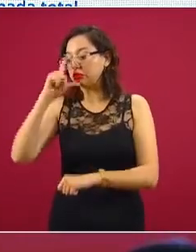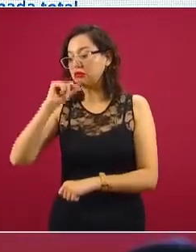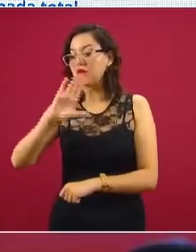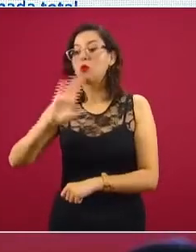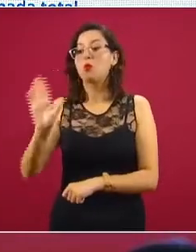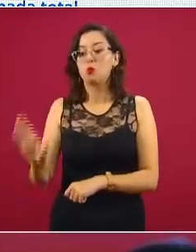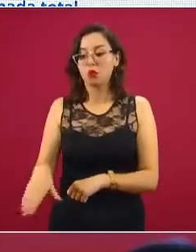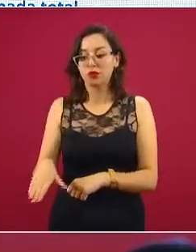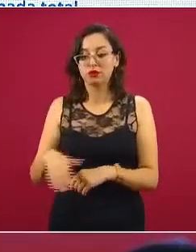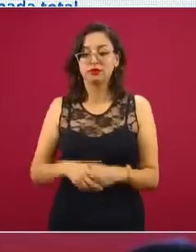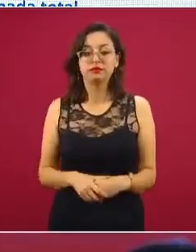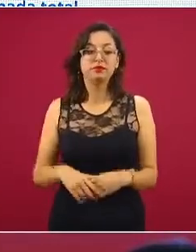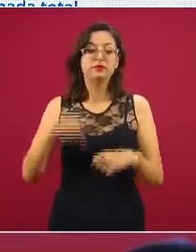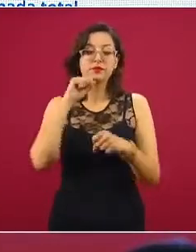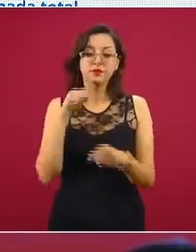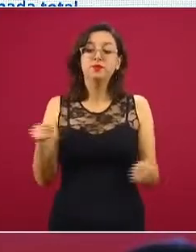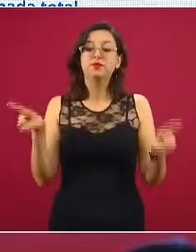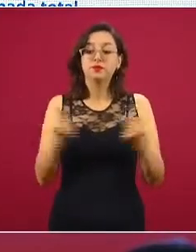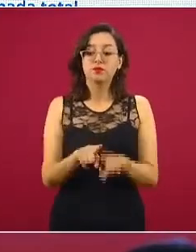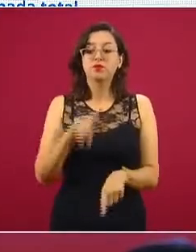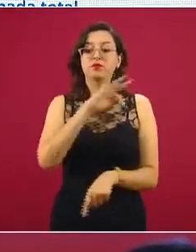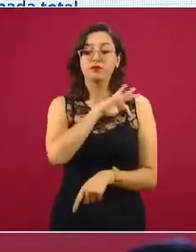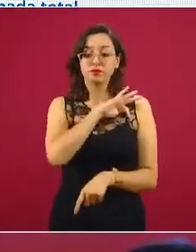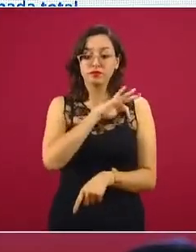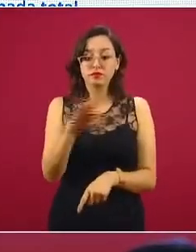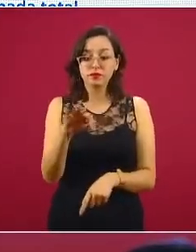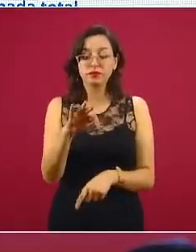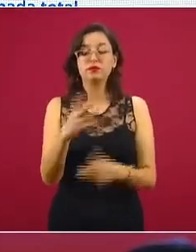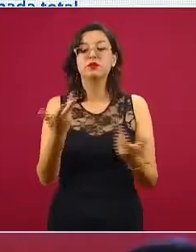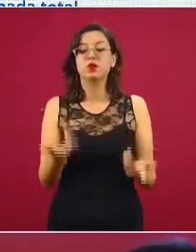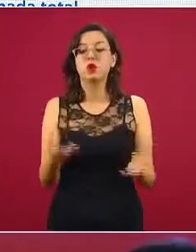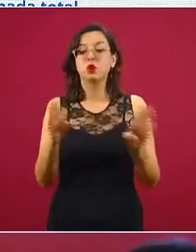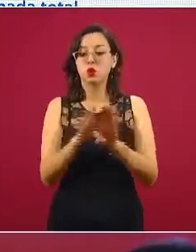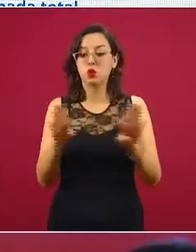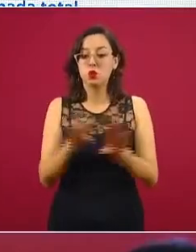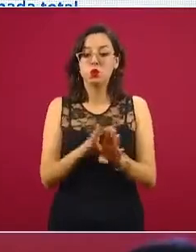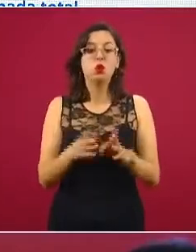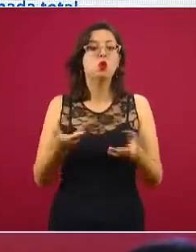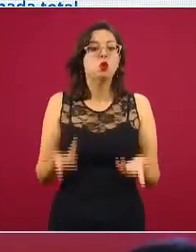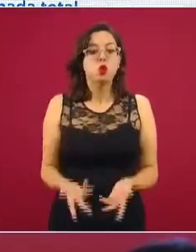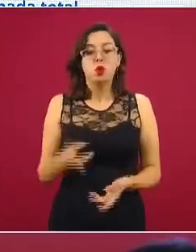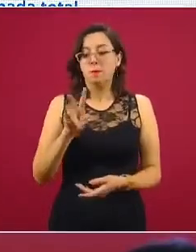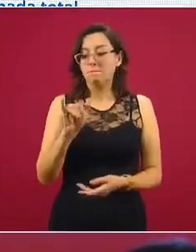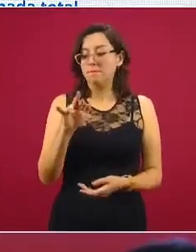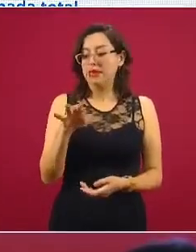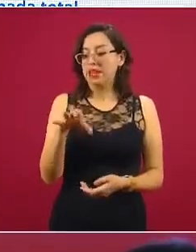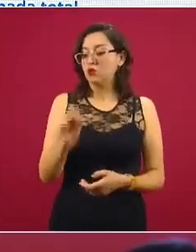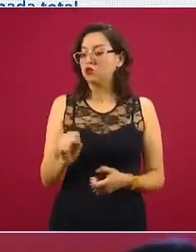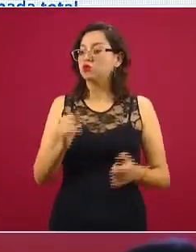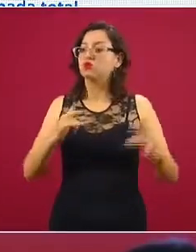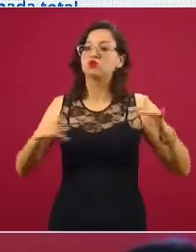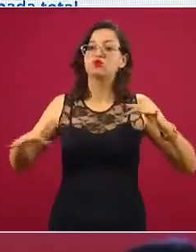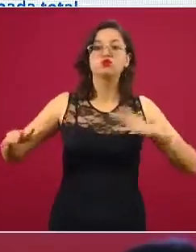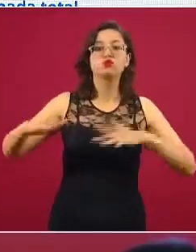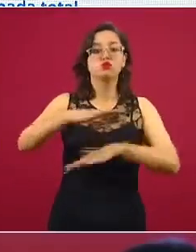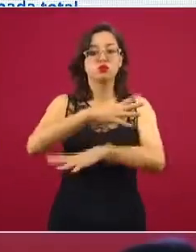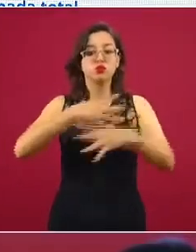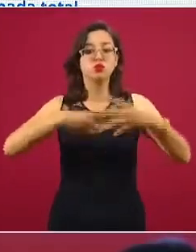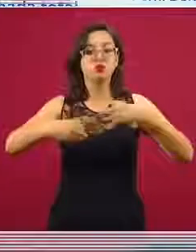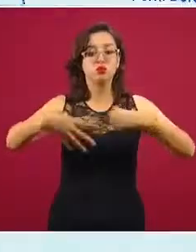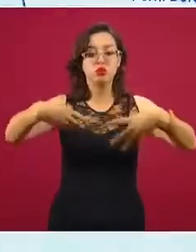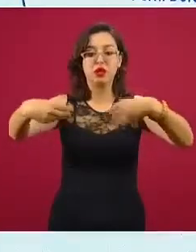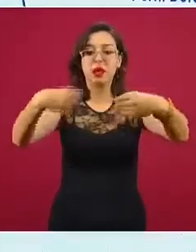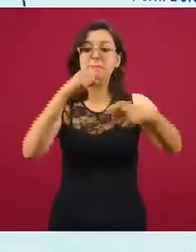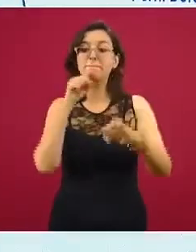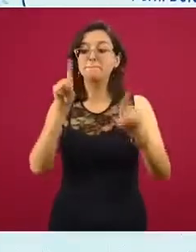nos permite identificar la circulación de virus en el territorio y el porcentaje de positividad que